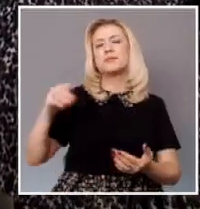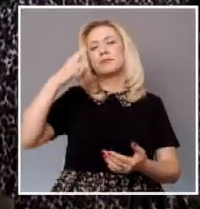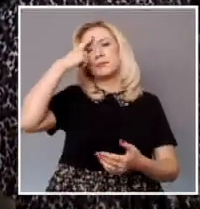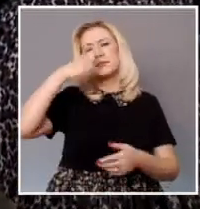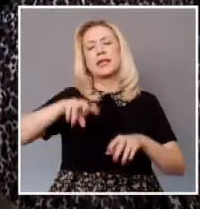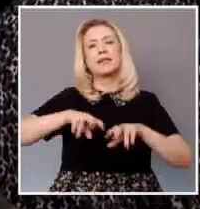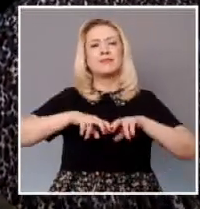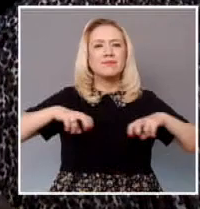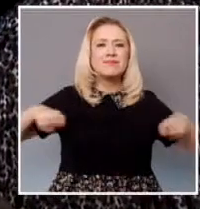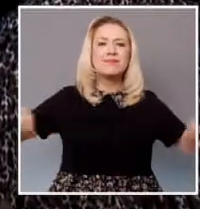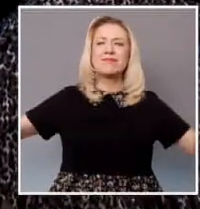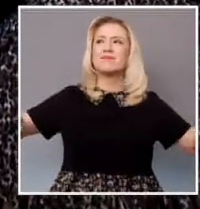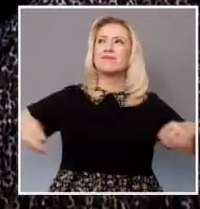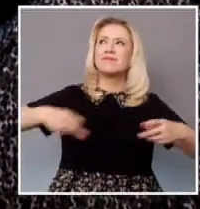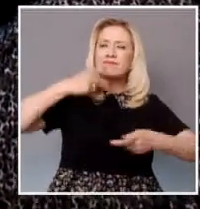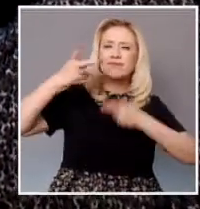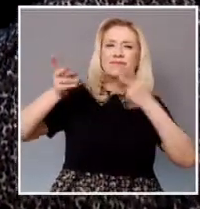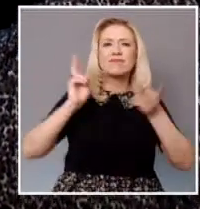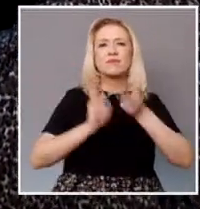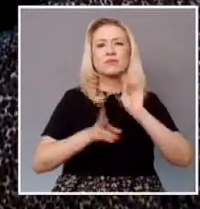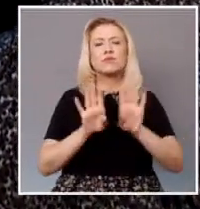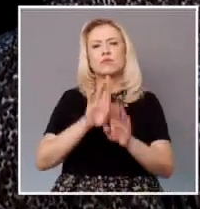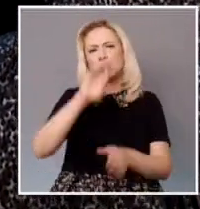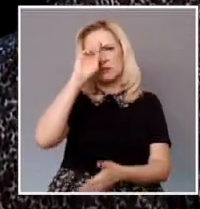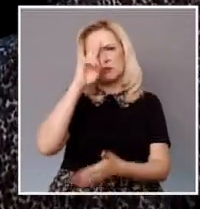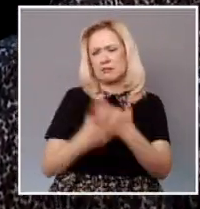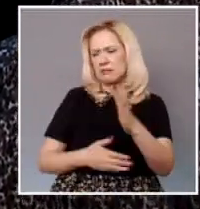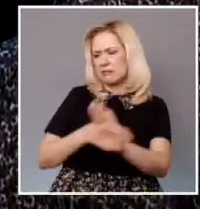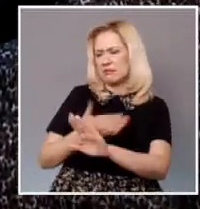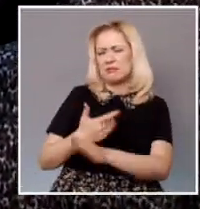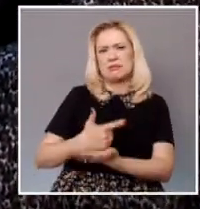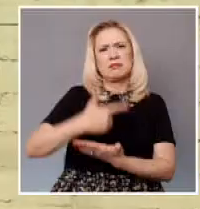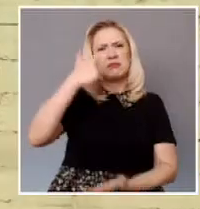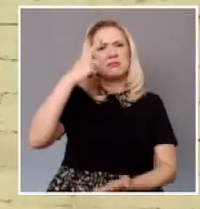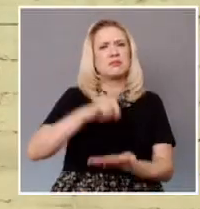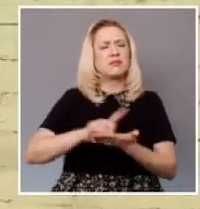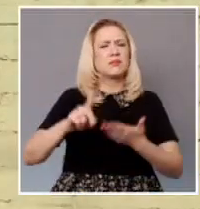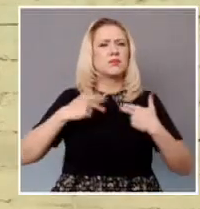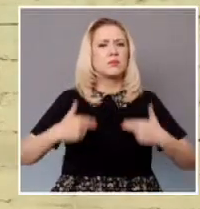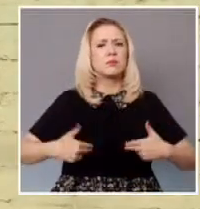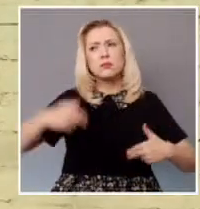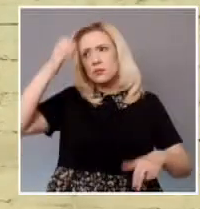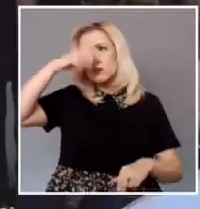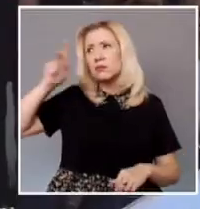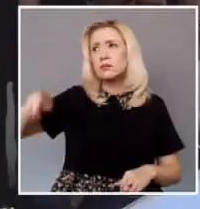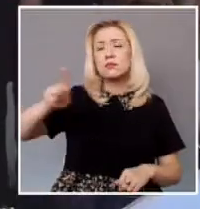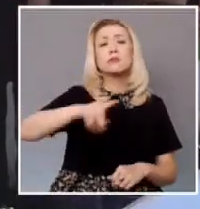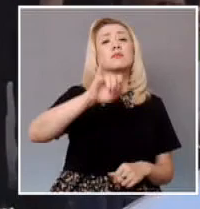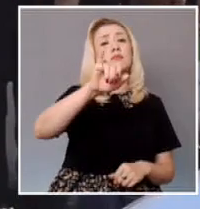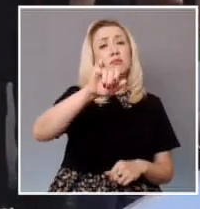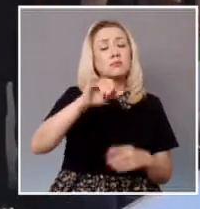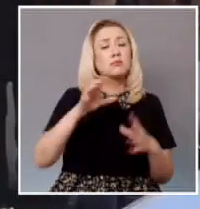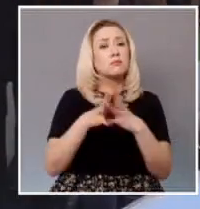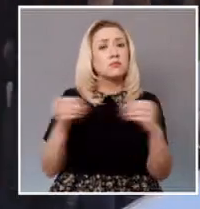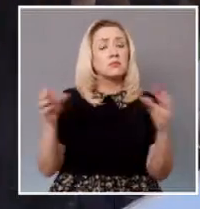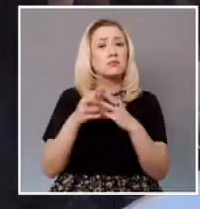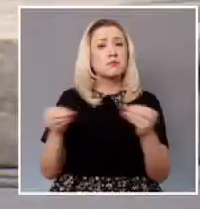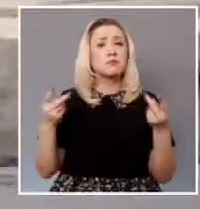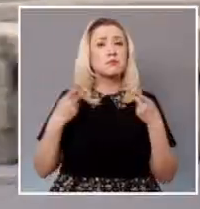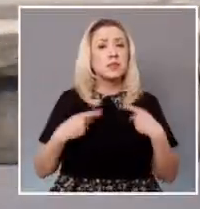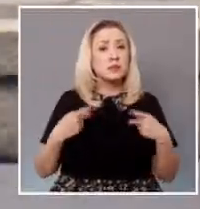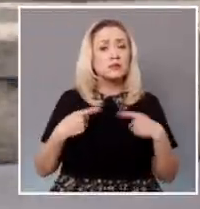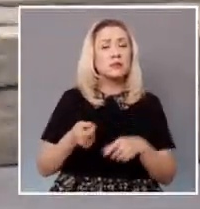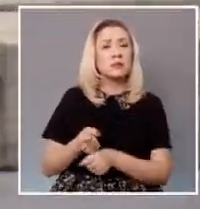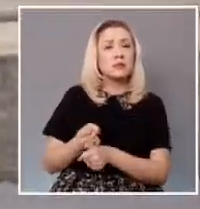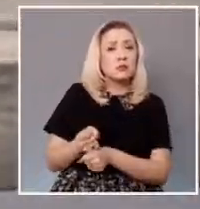conversatorio sobre violaciones graves de derechos humanos, donde expertas hablaron de la desaparición de personas, la tortura y su impacto